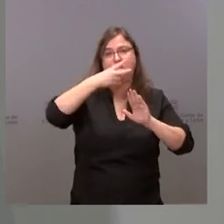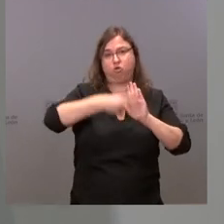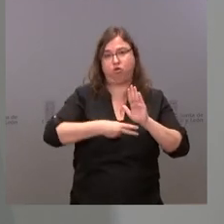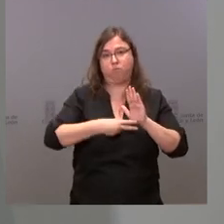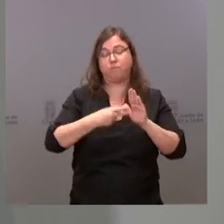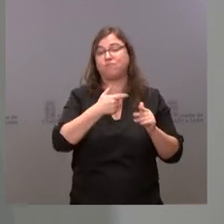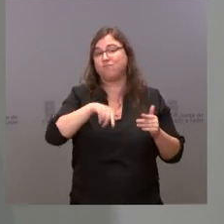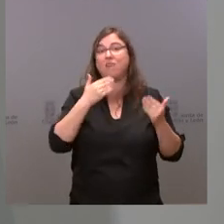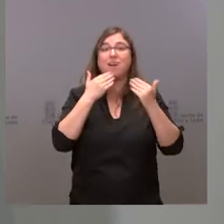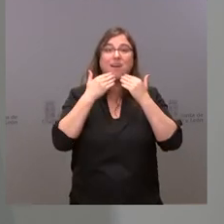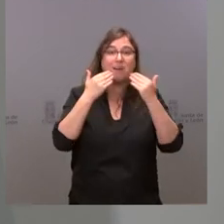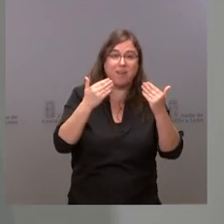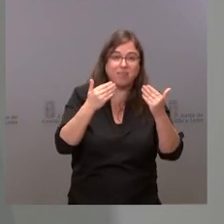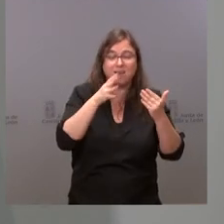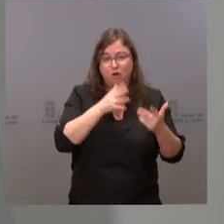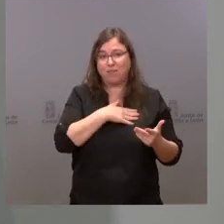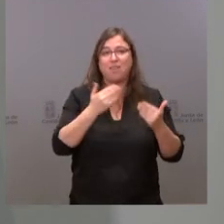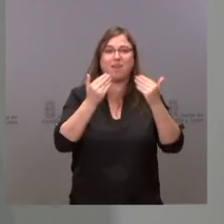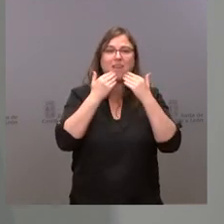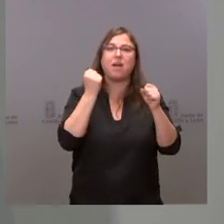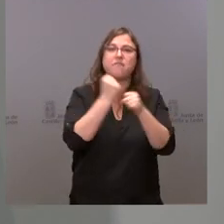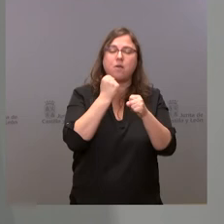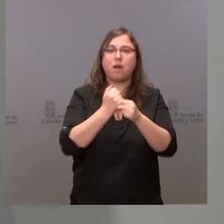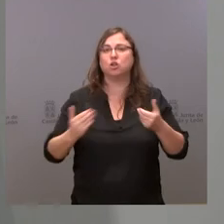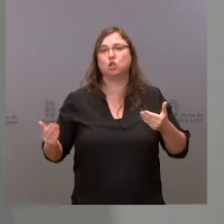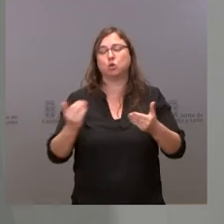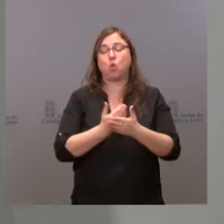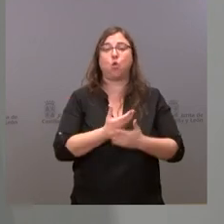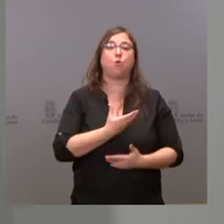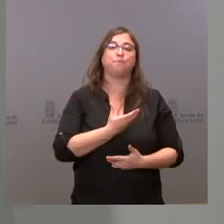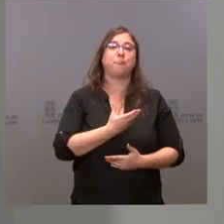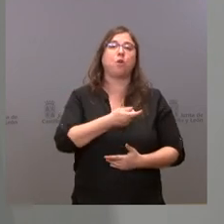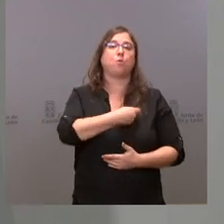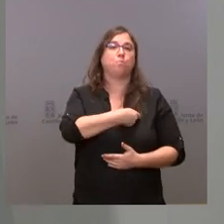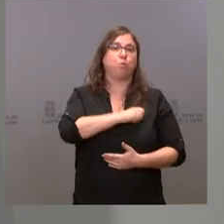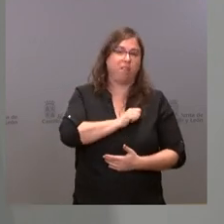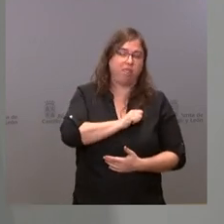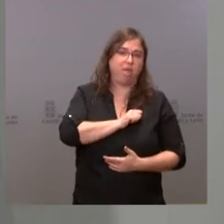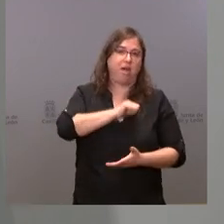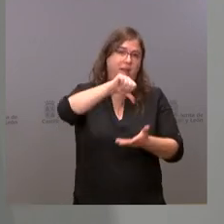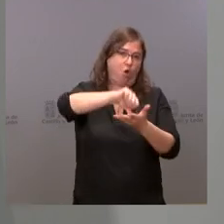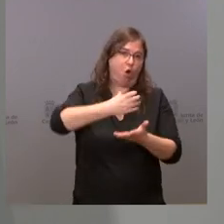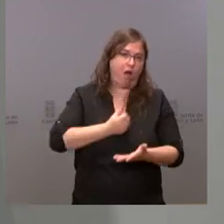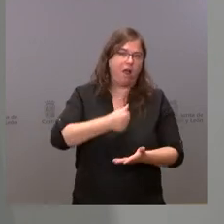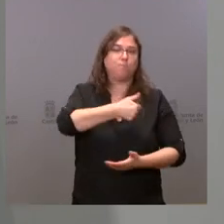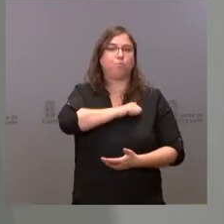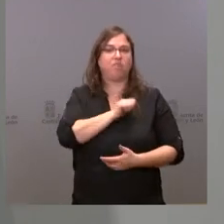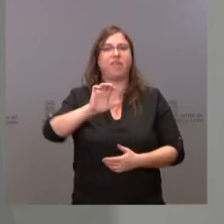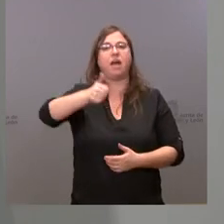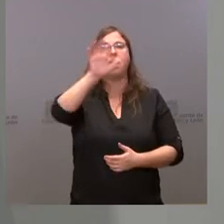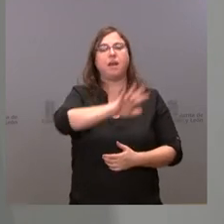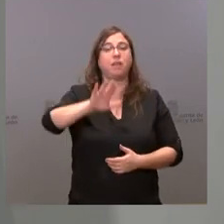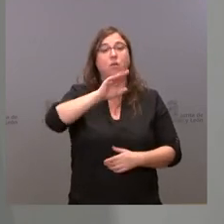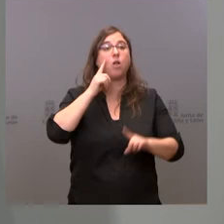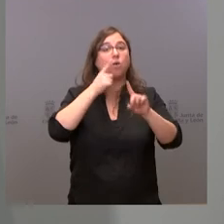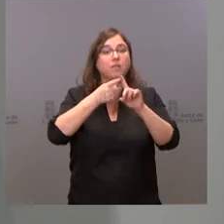tarea que van a realizar estos días y que están realizando tanto la policía local como la policía nacional en el cumplimiento de la normativa